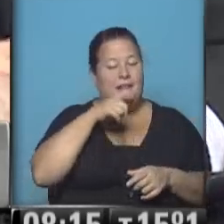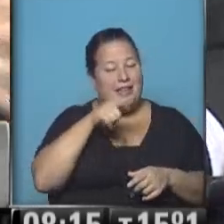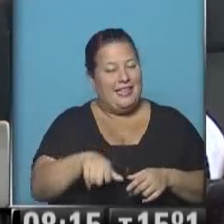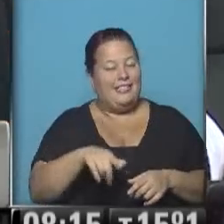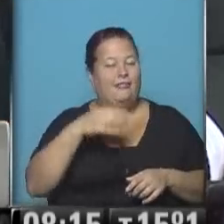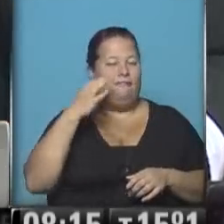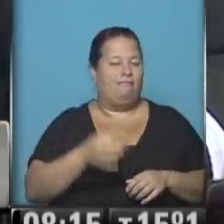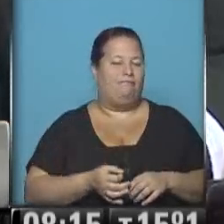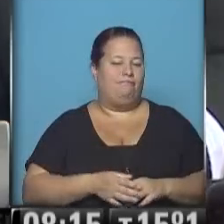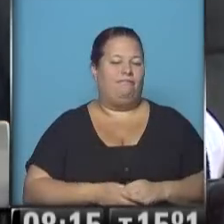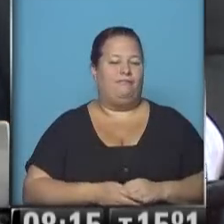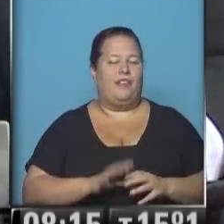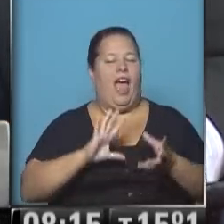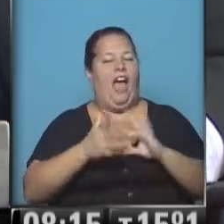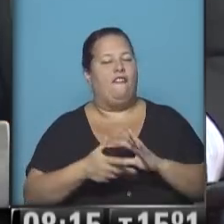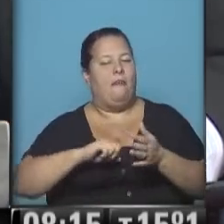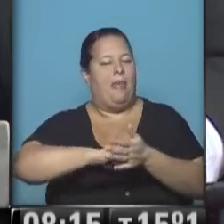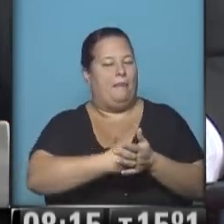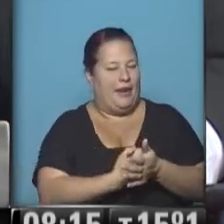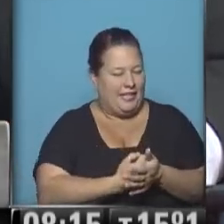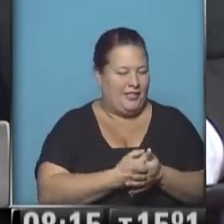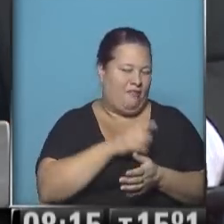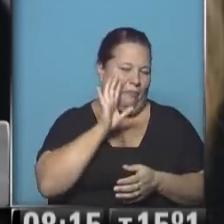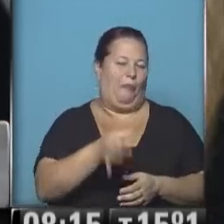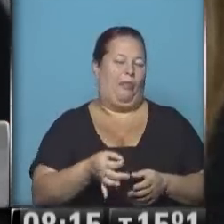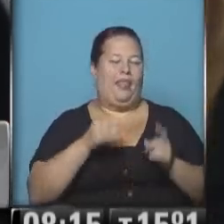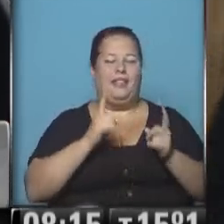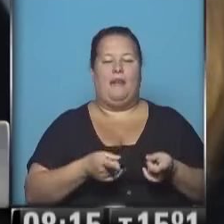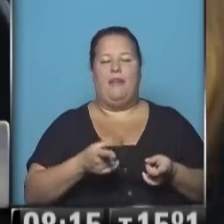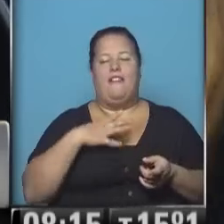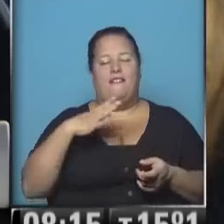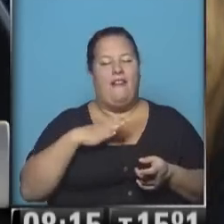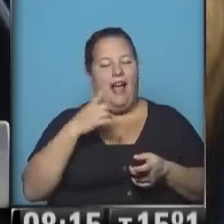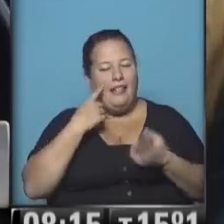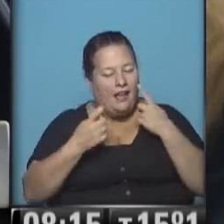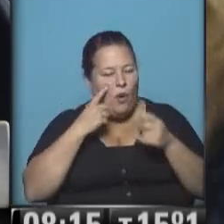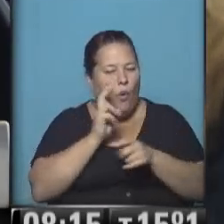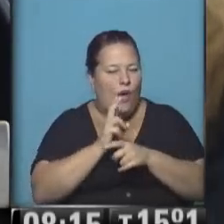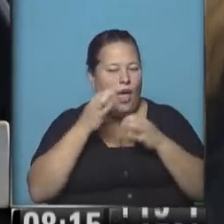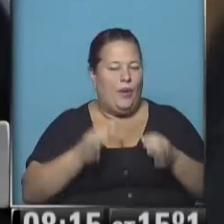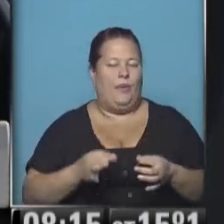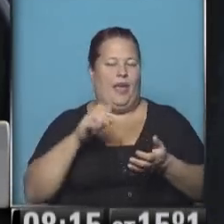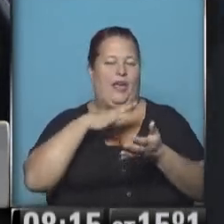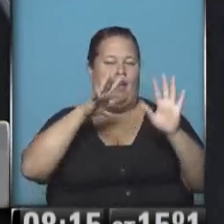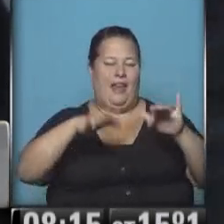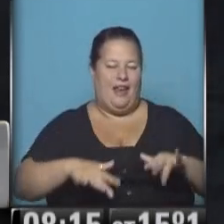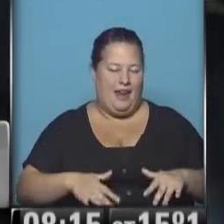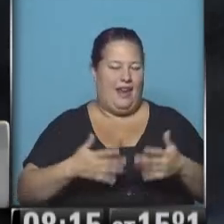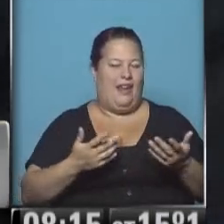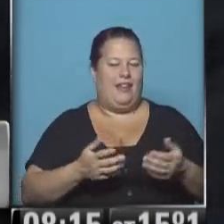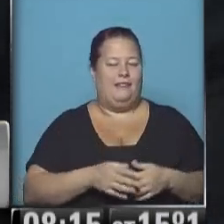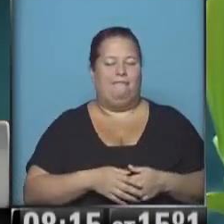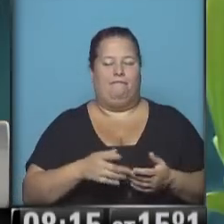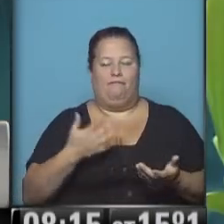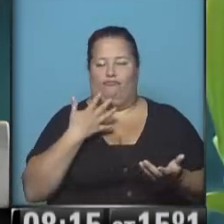concretamente es un mecanismo de presión está claro y ni siquiera tomaron el cuidado de hacer una redacción que no